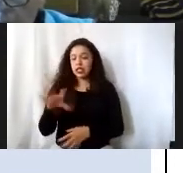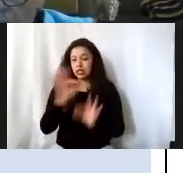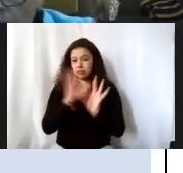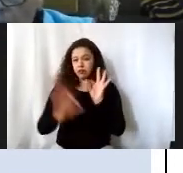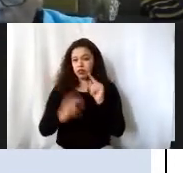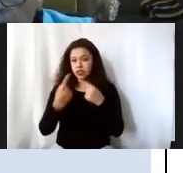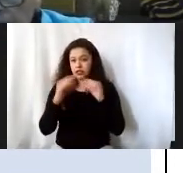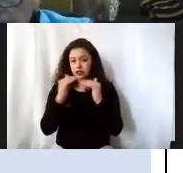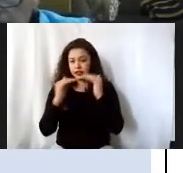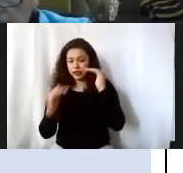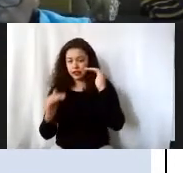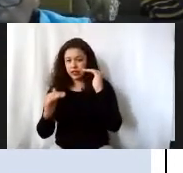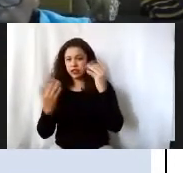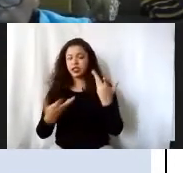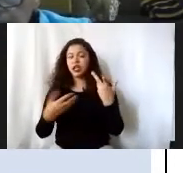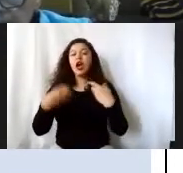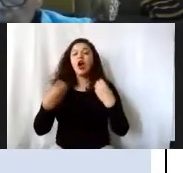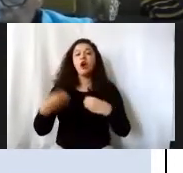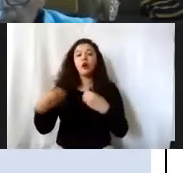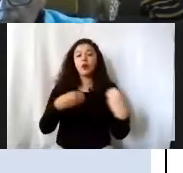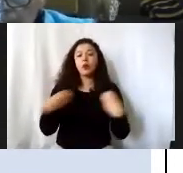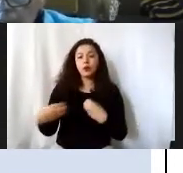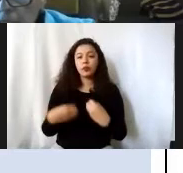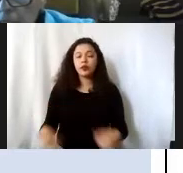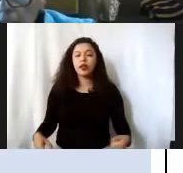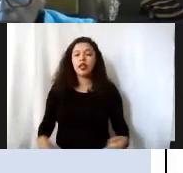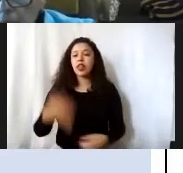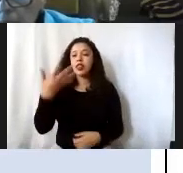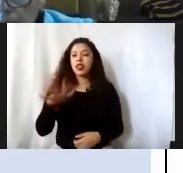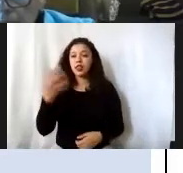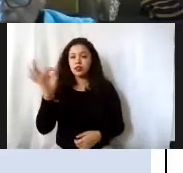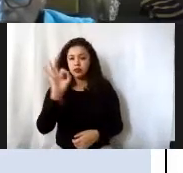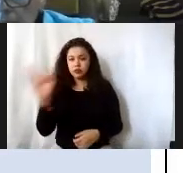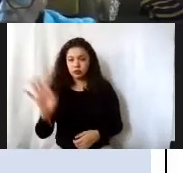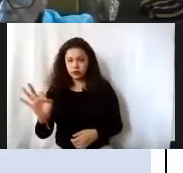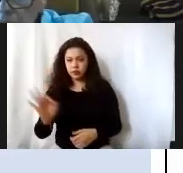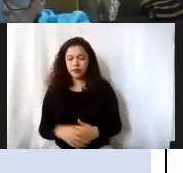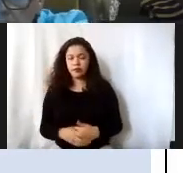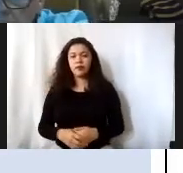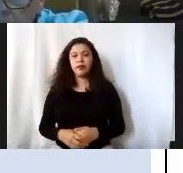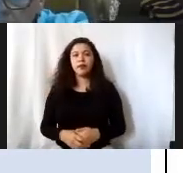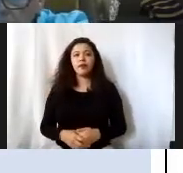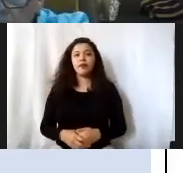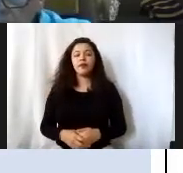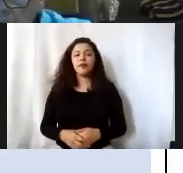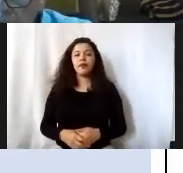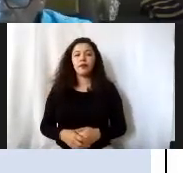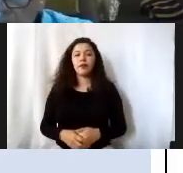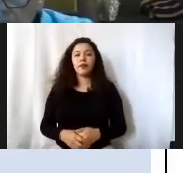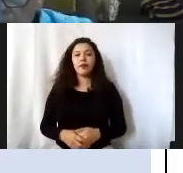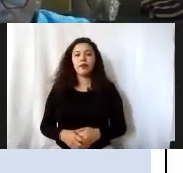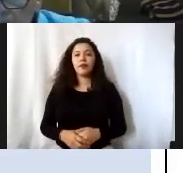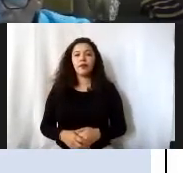diferencia. Ocupación, el 10%. Aquí no habla de